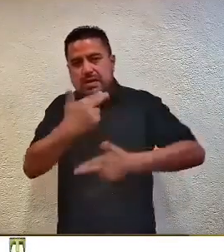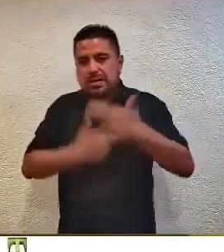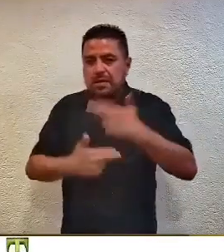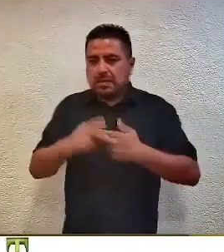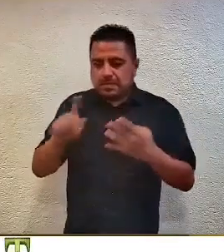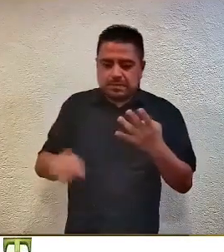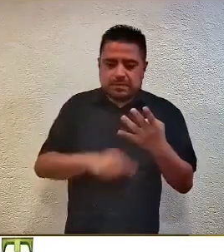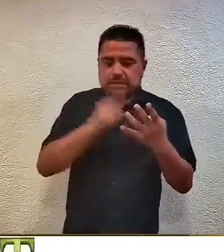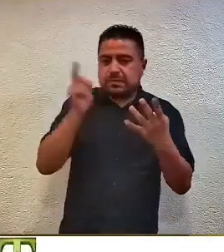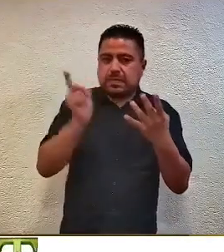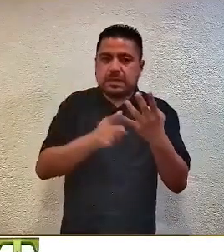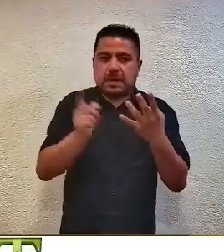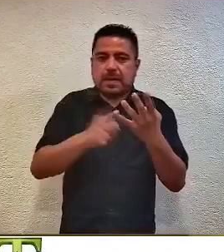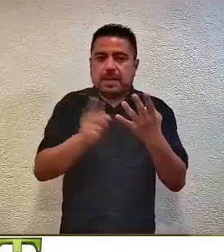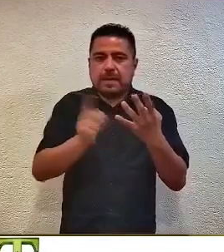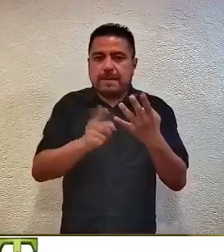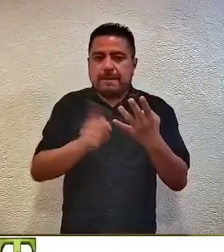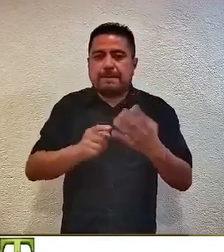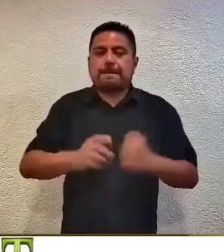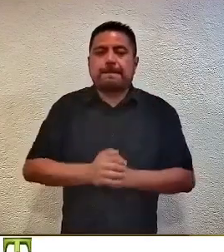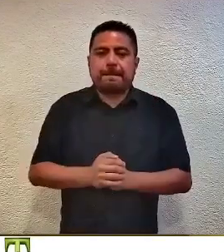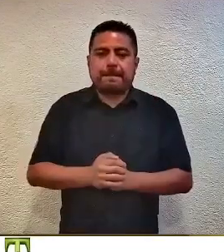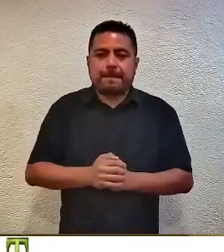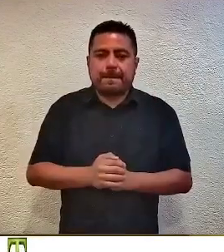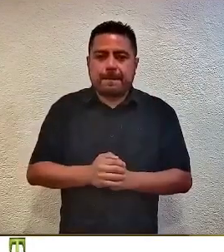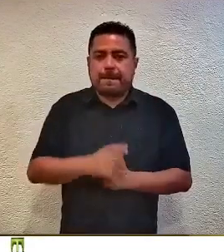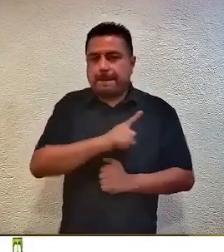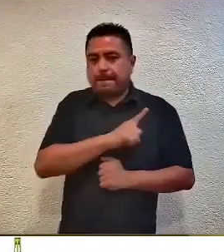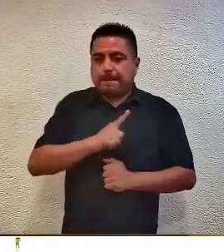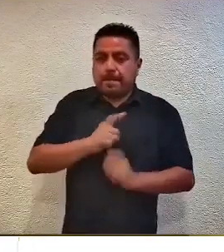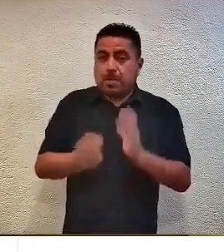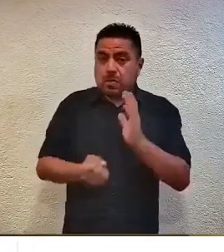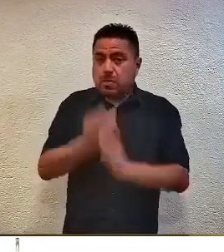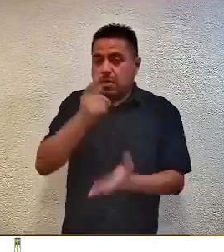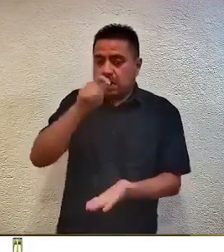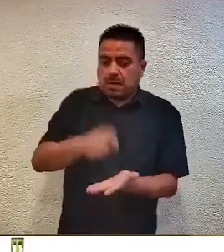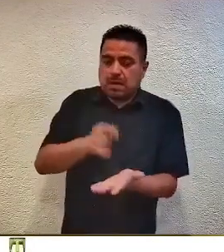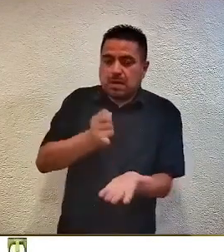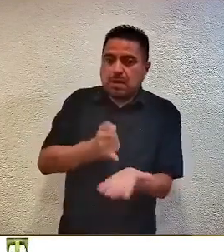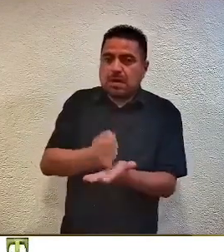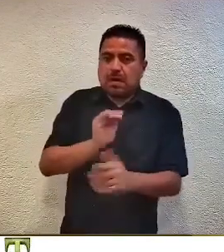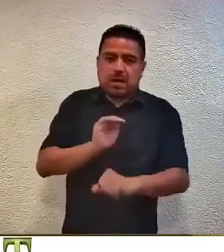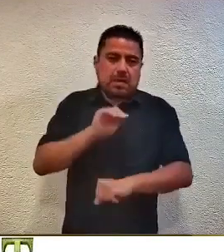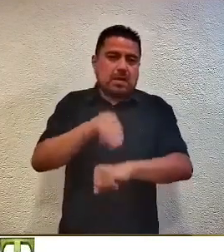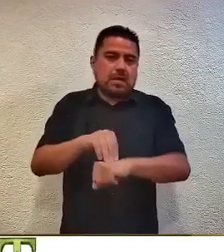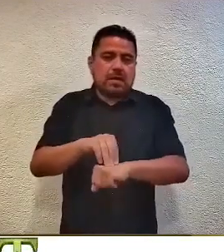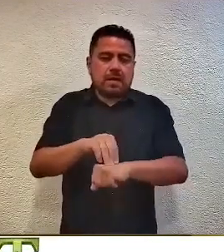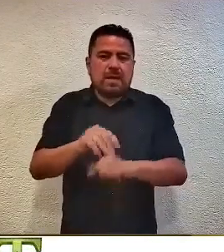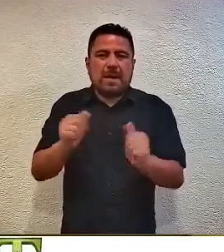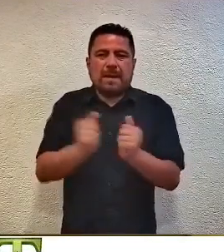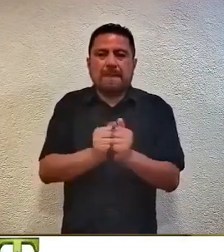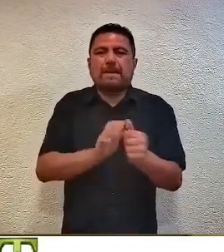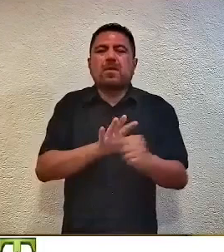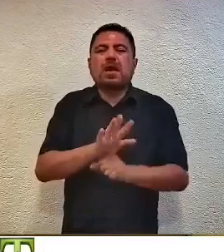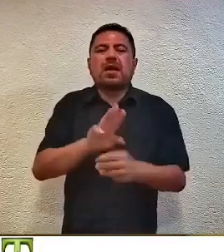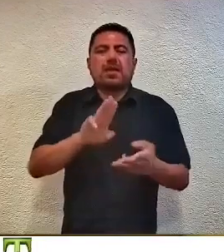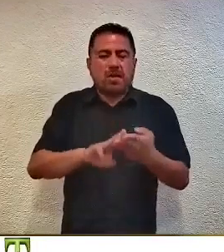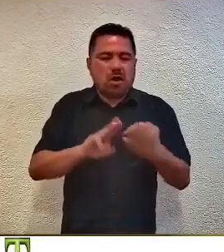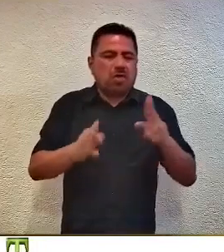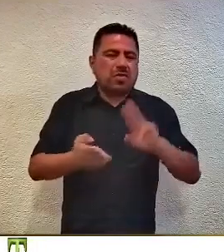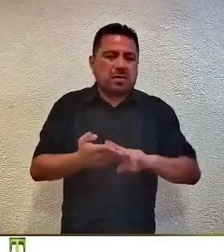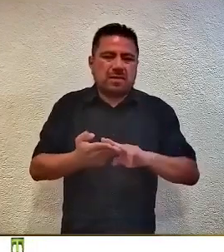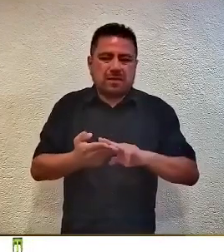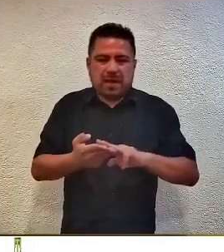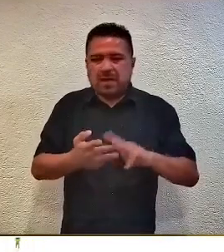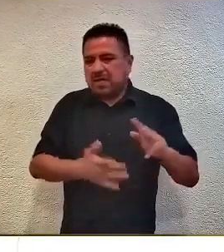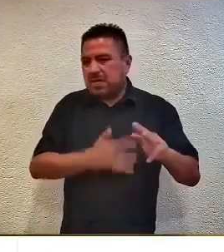4. En su oportunidad deberá emitir una nueva sentencia en plenitud de jurisdicción, debidamente fundada y motivada, en la que